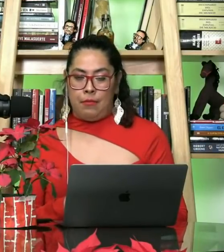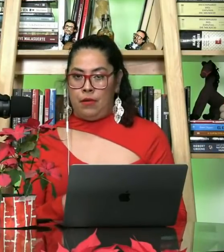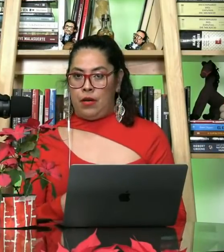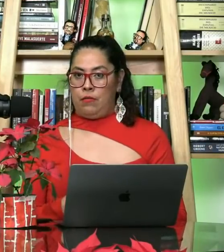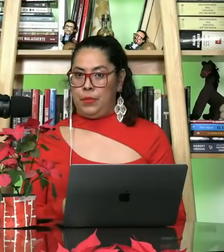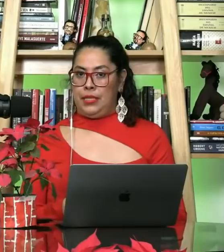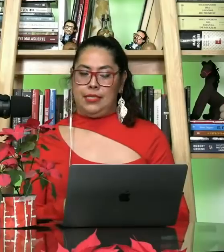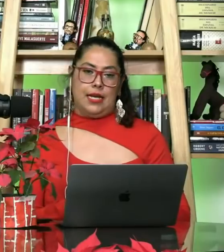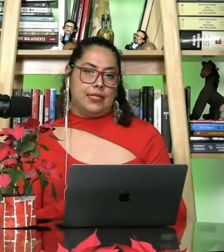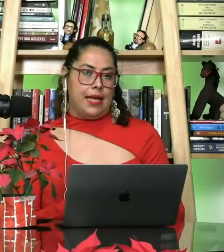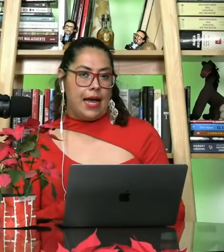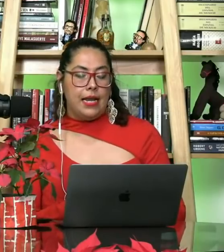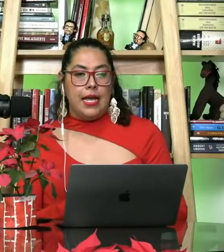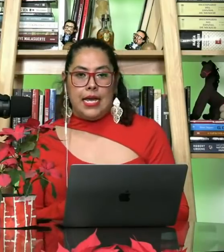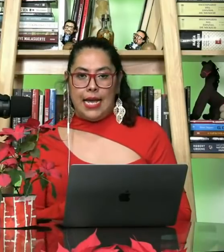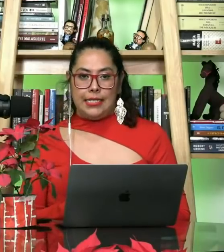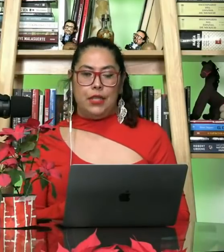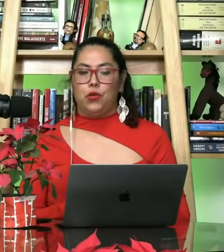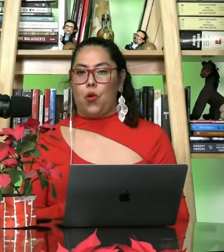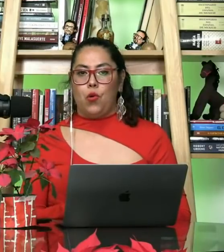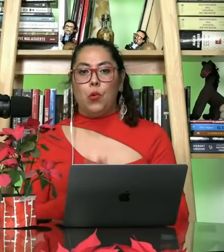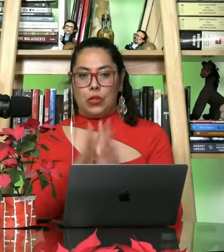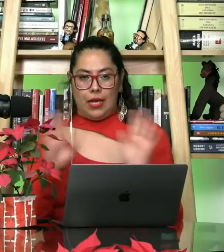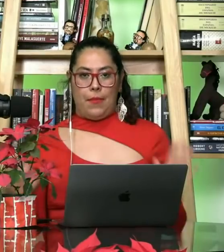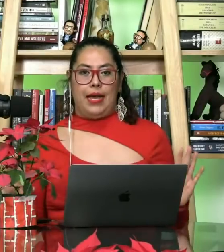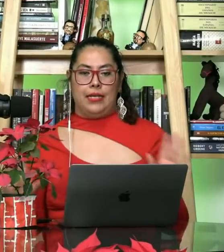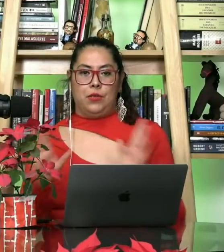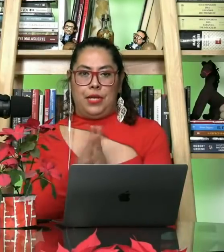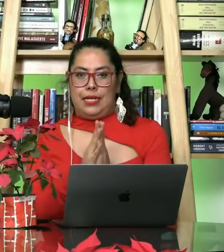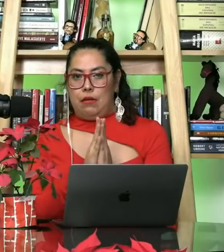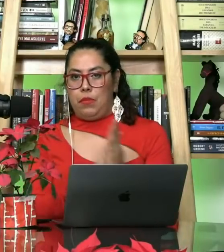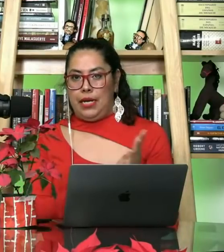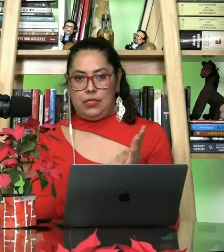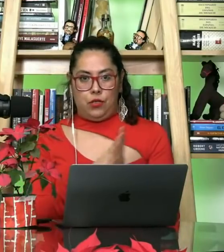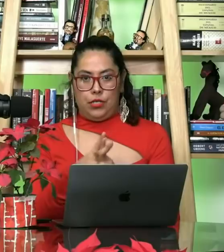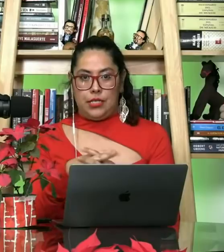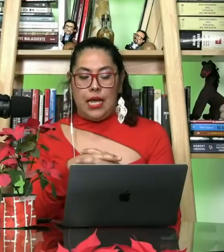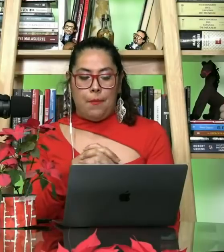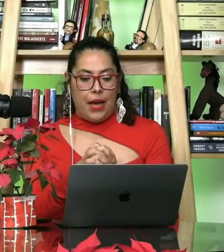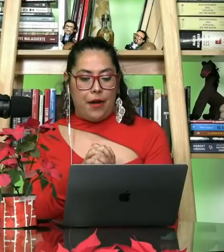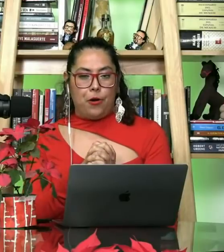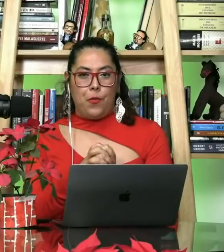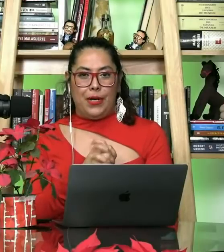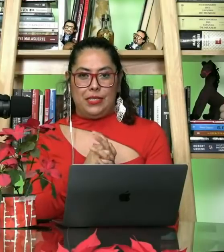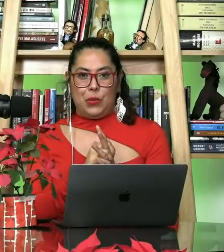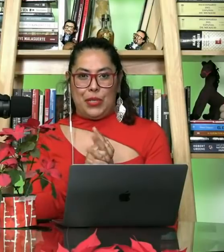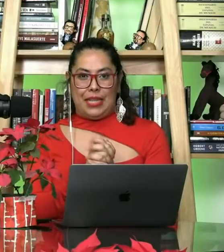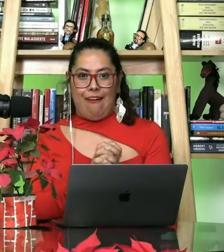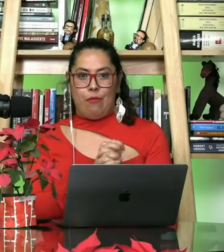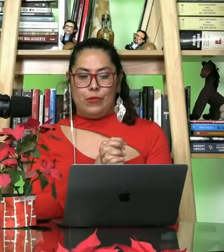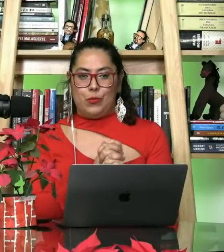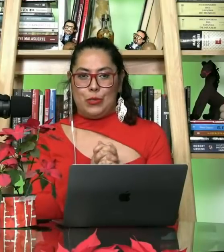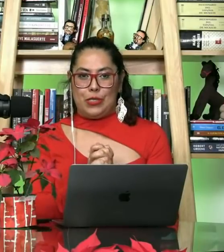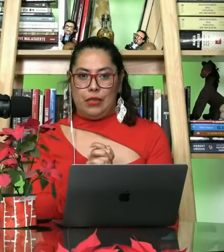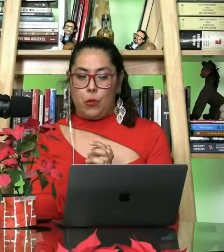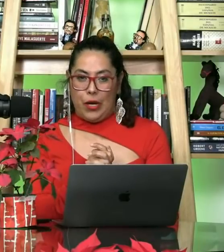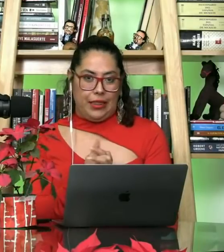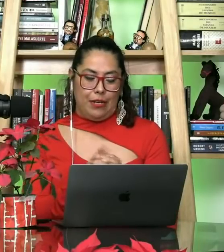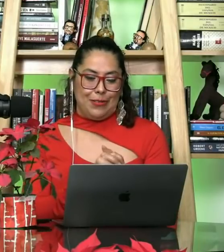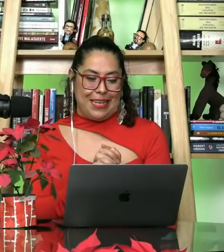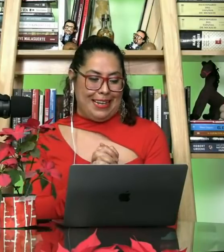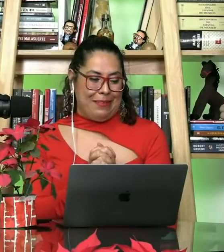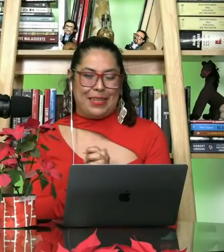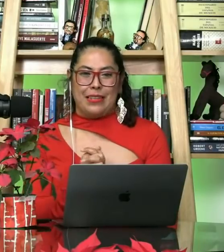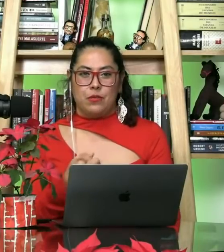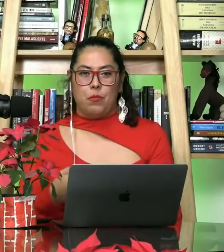ahí había una competencia desleal y ha sido todo un tema esto de las aplicaciones pero como les comentábamos pues usted